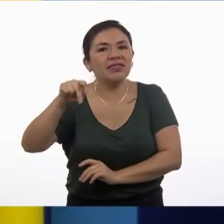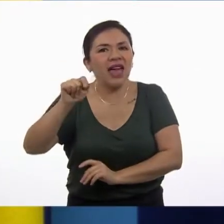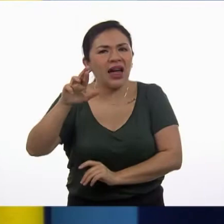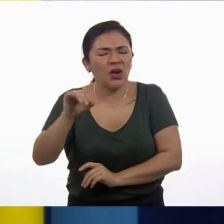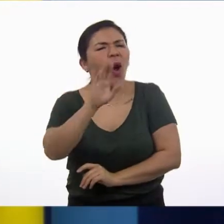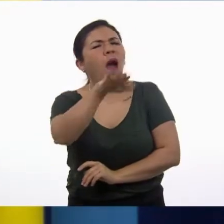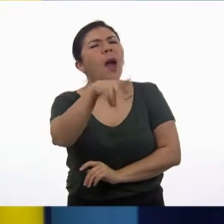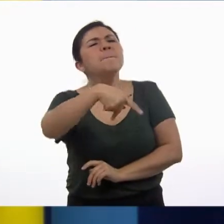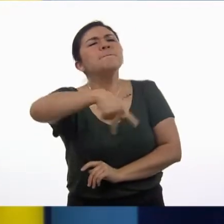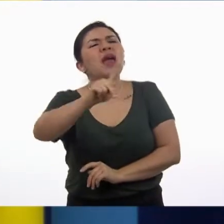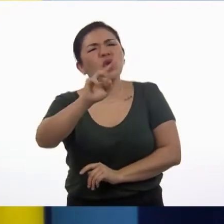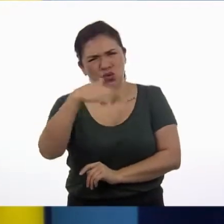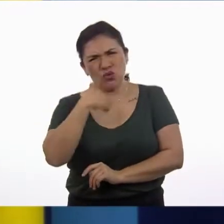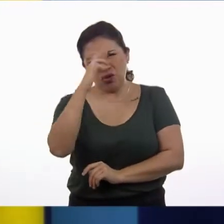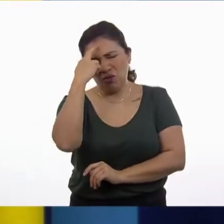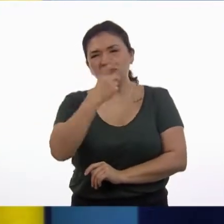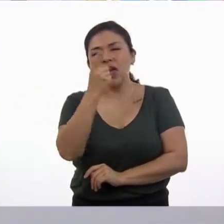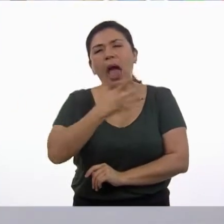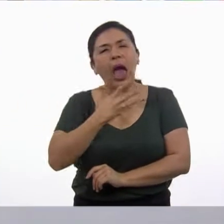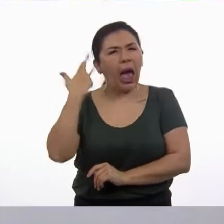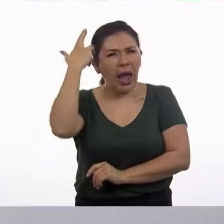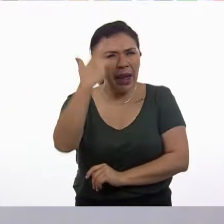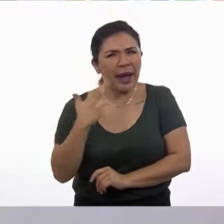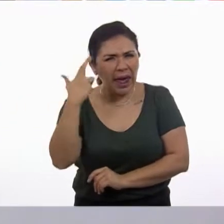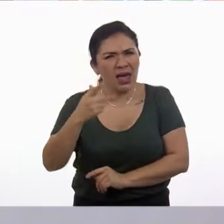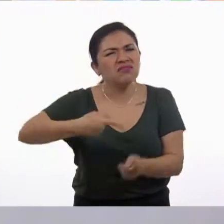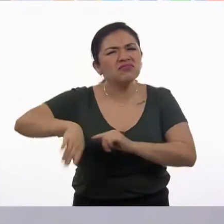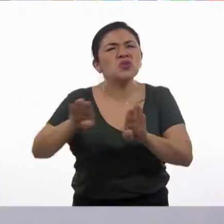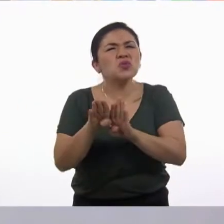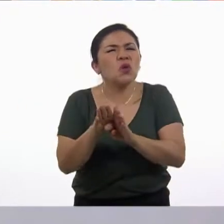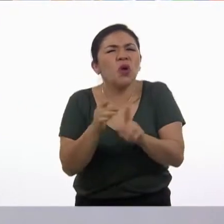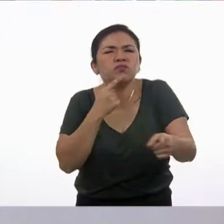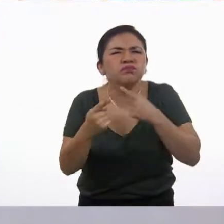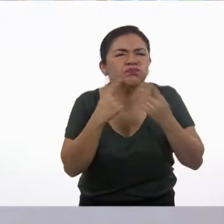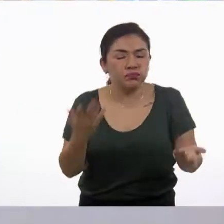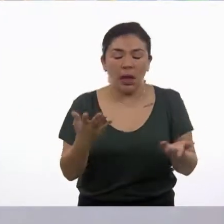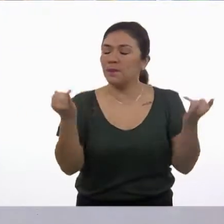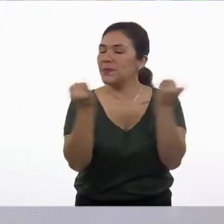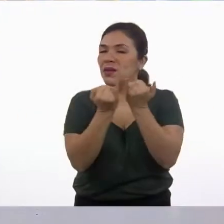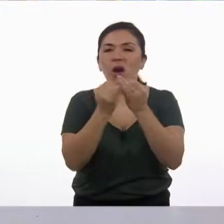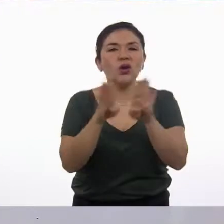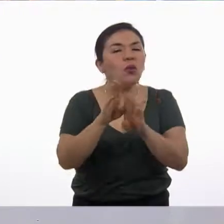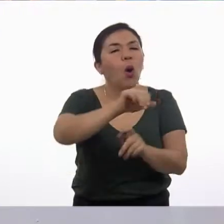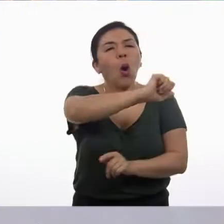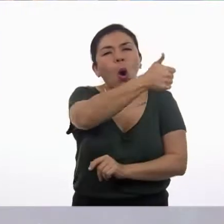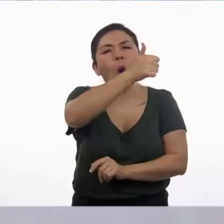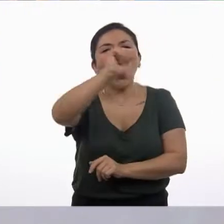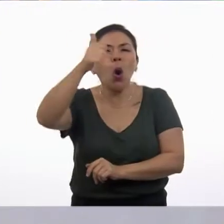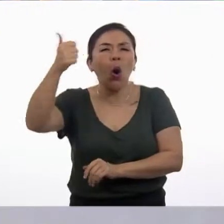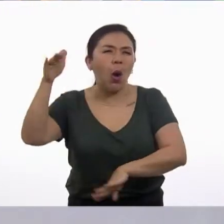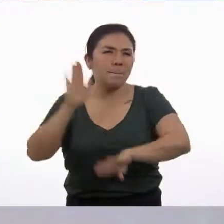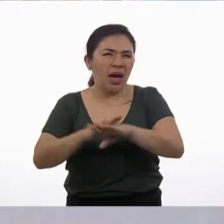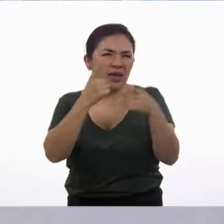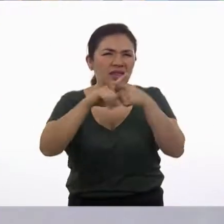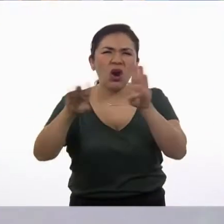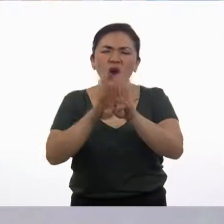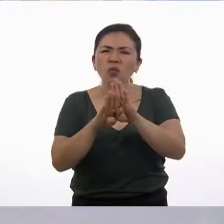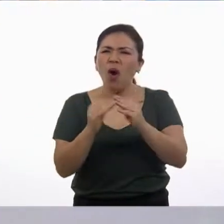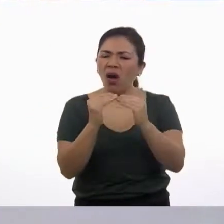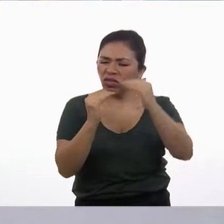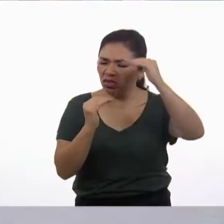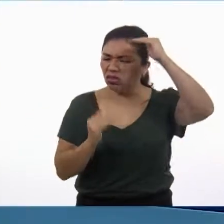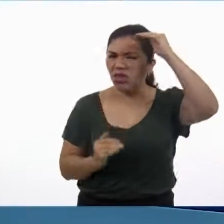Recuerdo que dijiste que tenían un rey. Pues al igual que todas las civilizaciones e inicios de las desigualdades